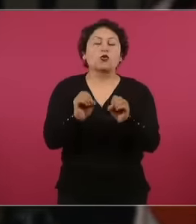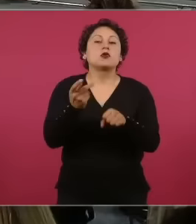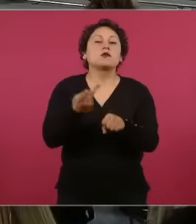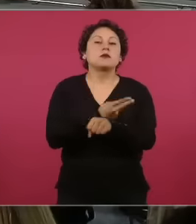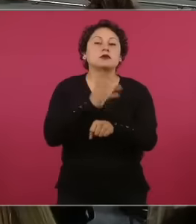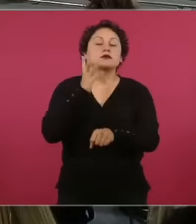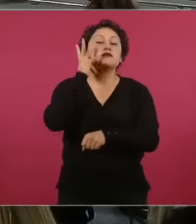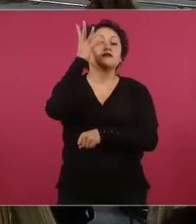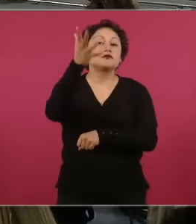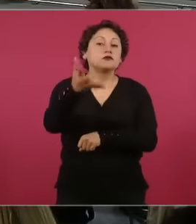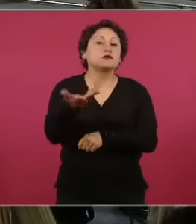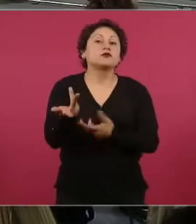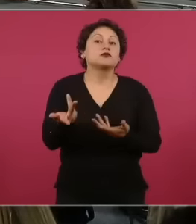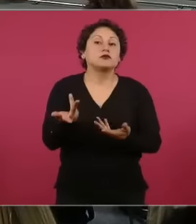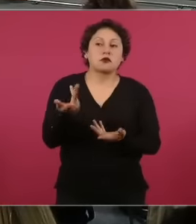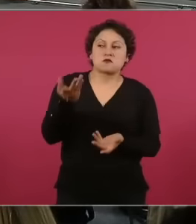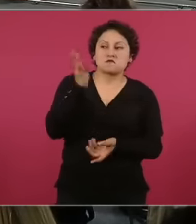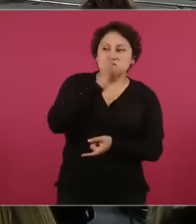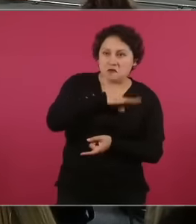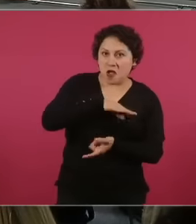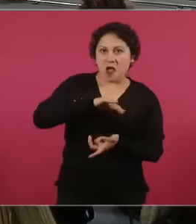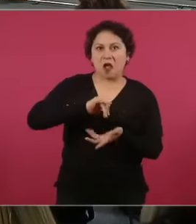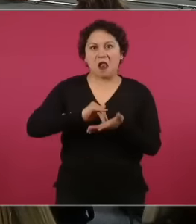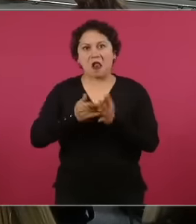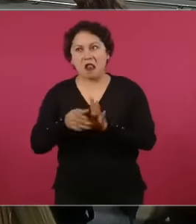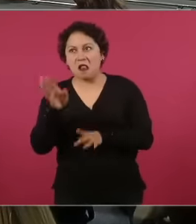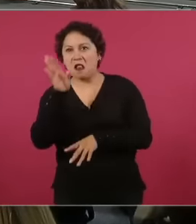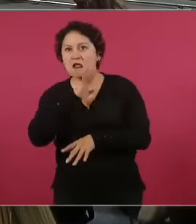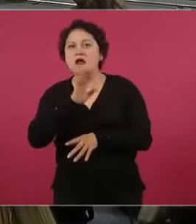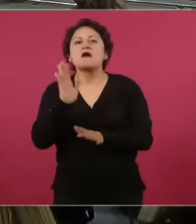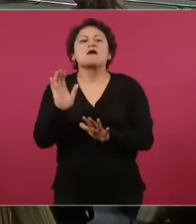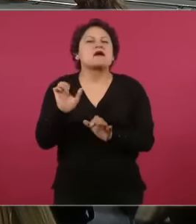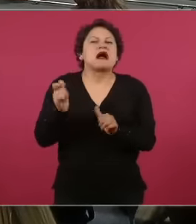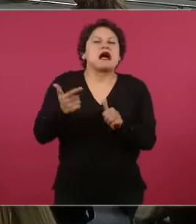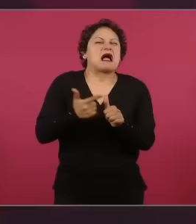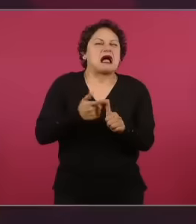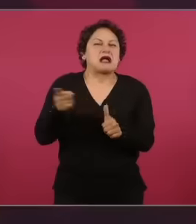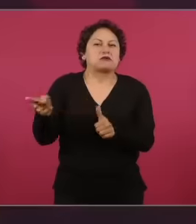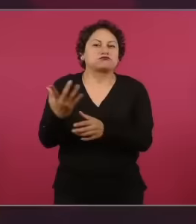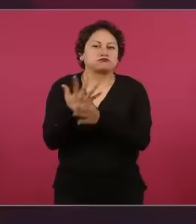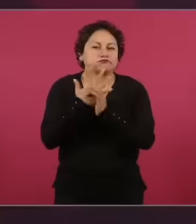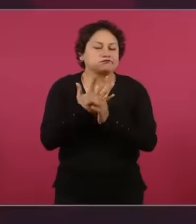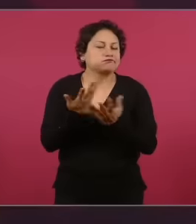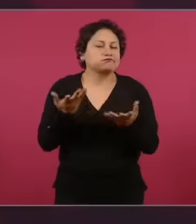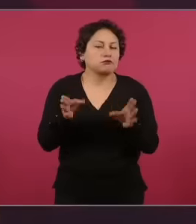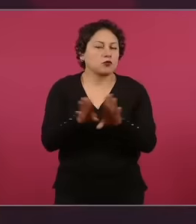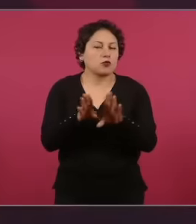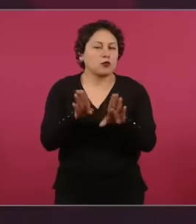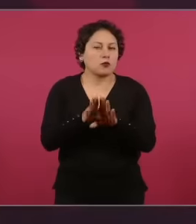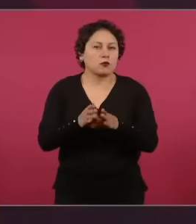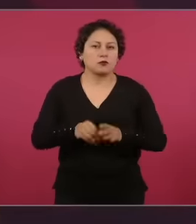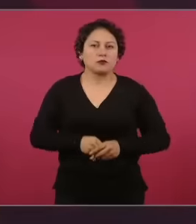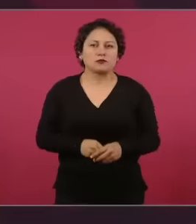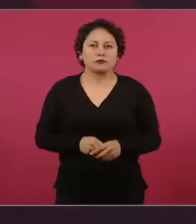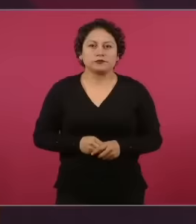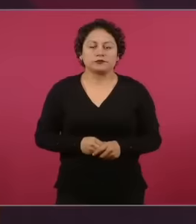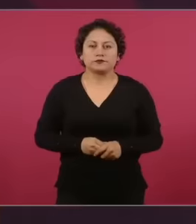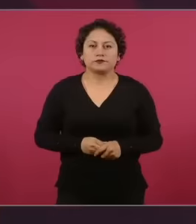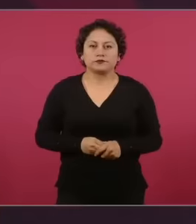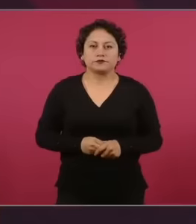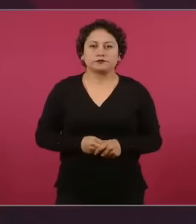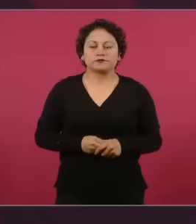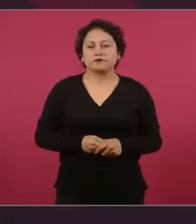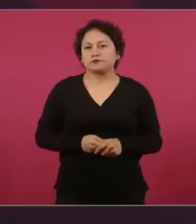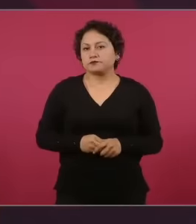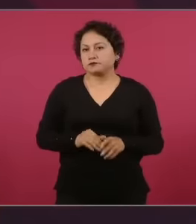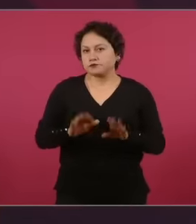que hubo un desaseo en los procesos legislativos? Pues es parte de un